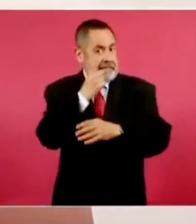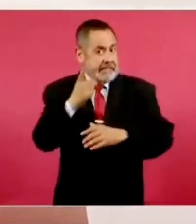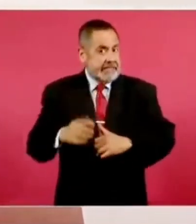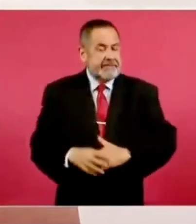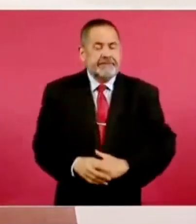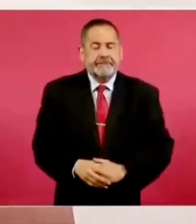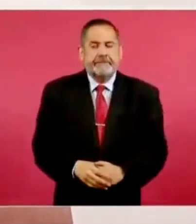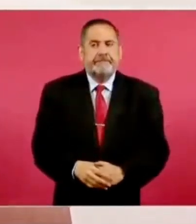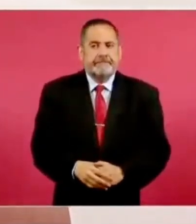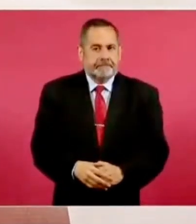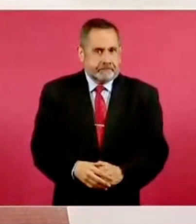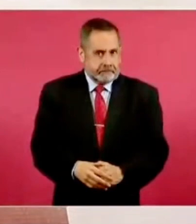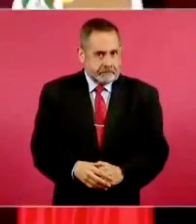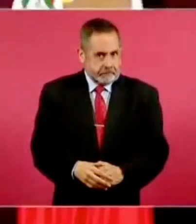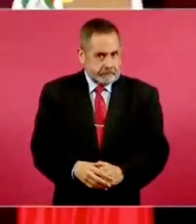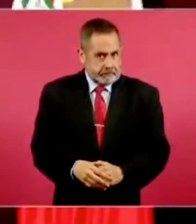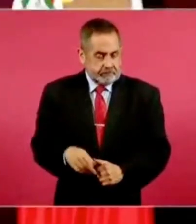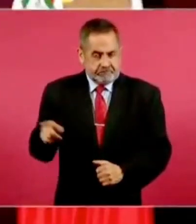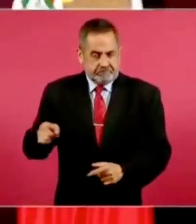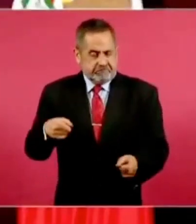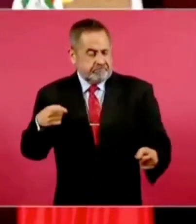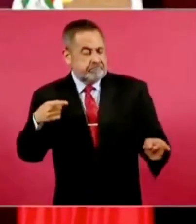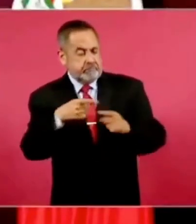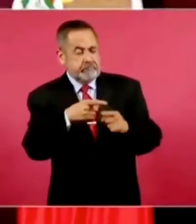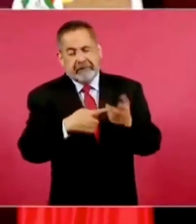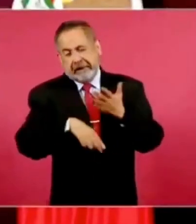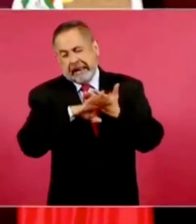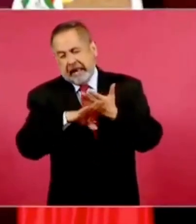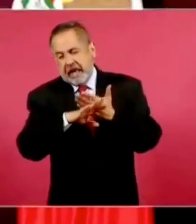que dirige a sus acusadores,